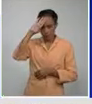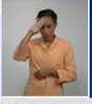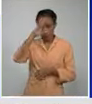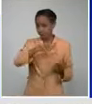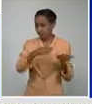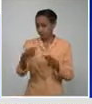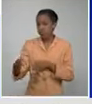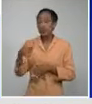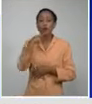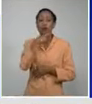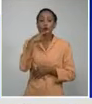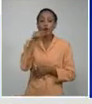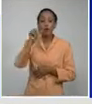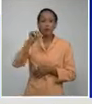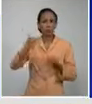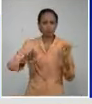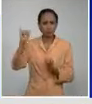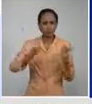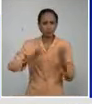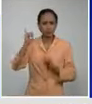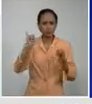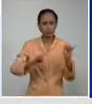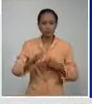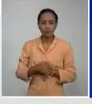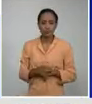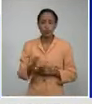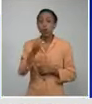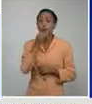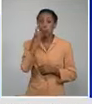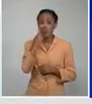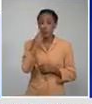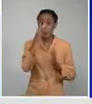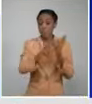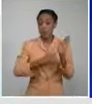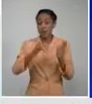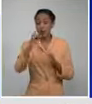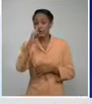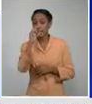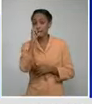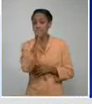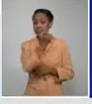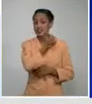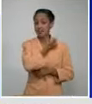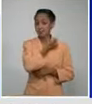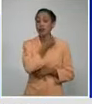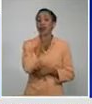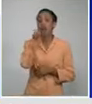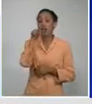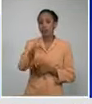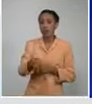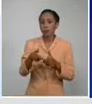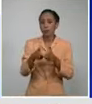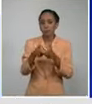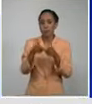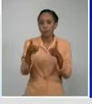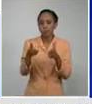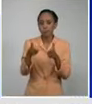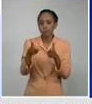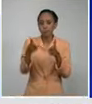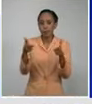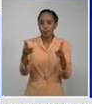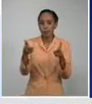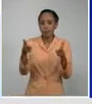los importados. Ustedes ven cómo a partir de noviembre, diciembre, se fue incrementando el